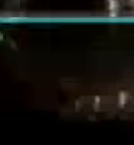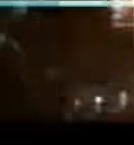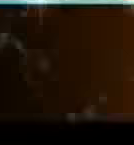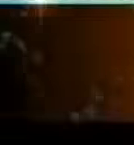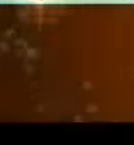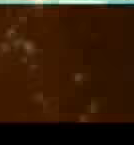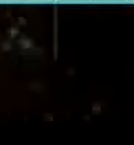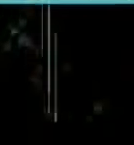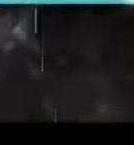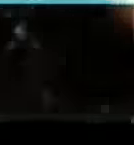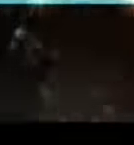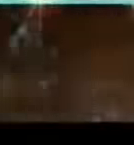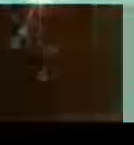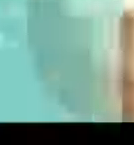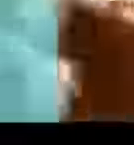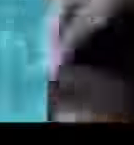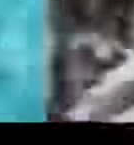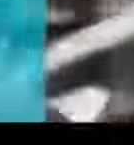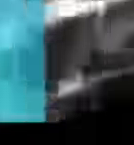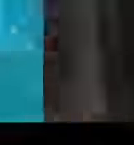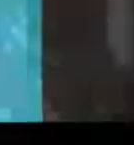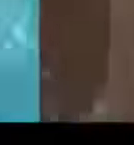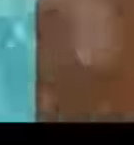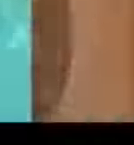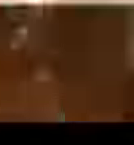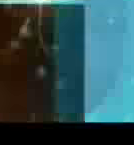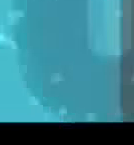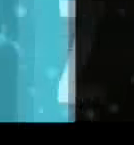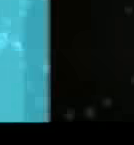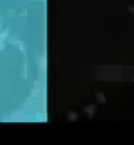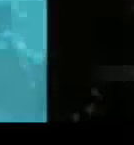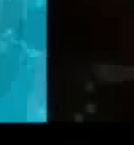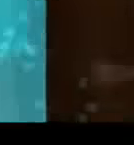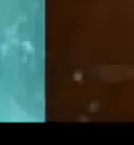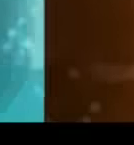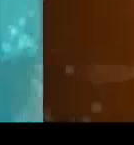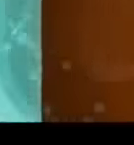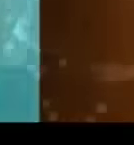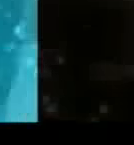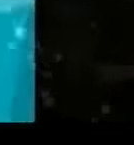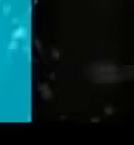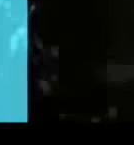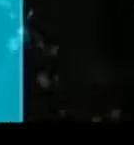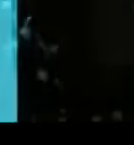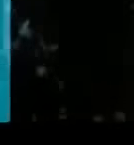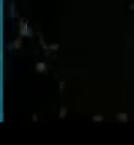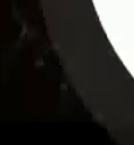pantalla. Ecuador TV te trae la mejor programación. En agosto.